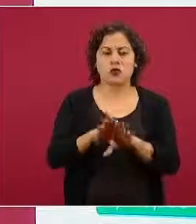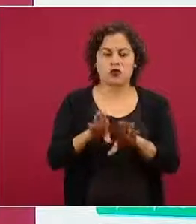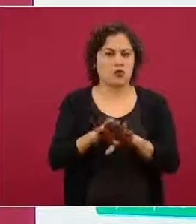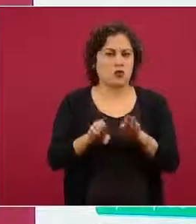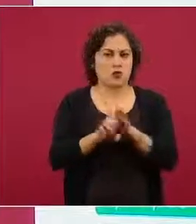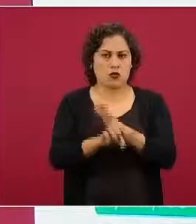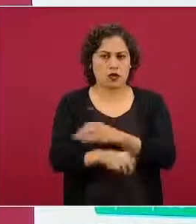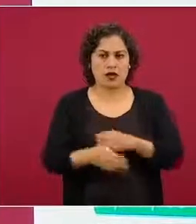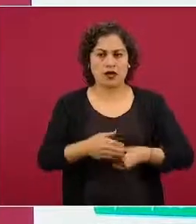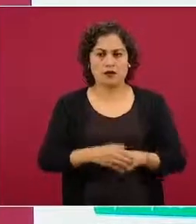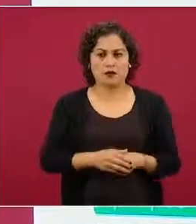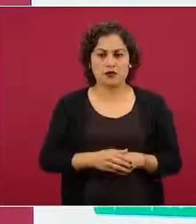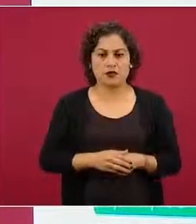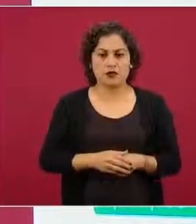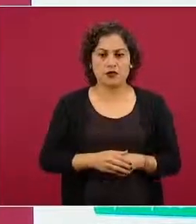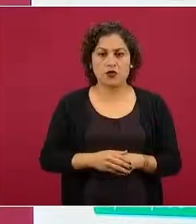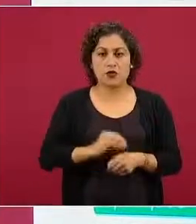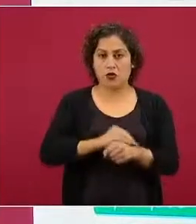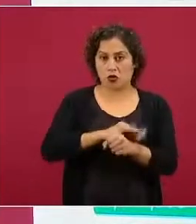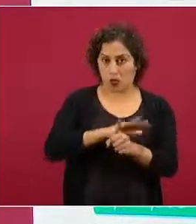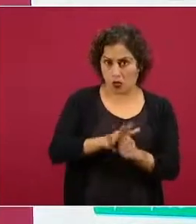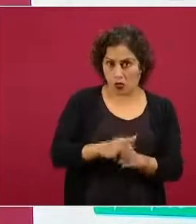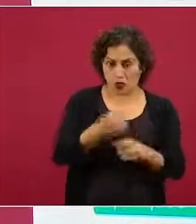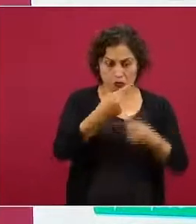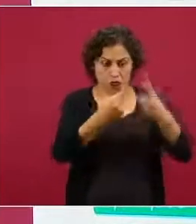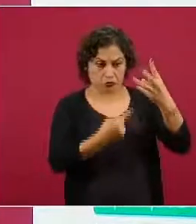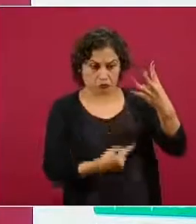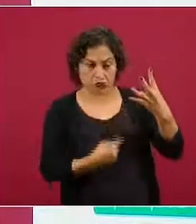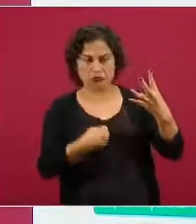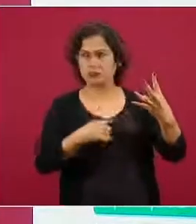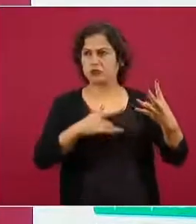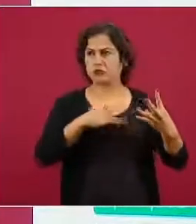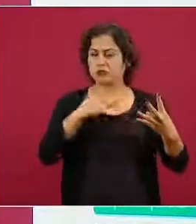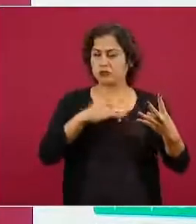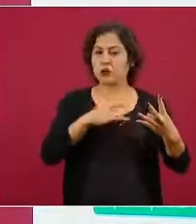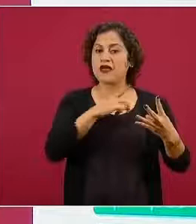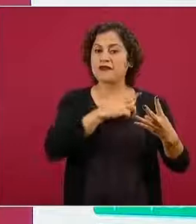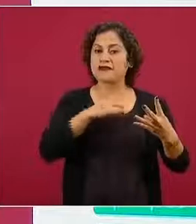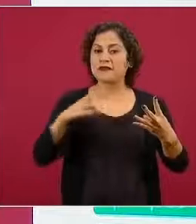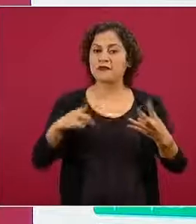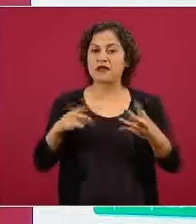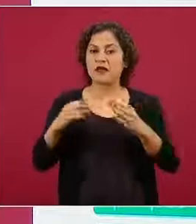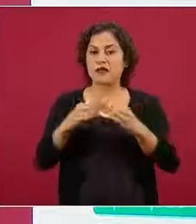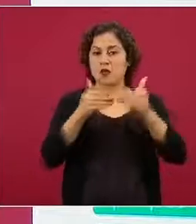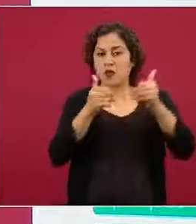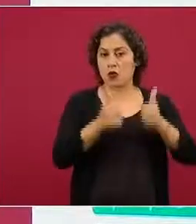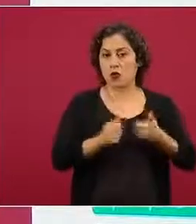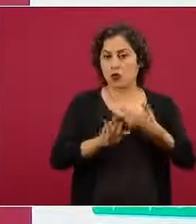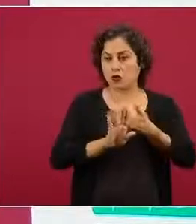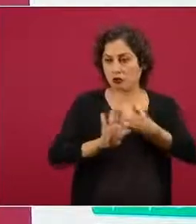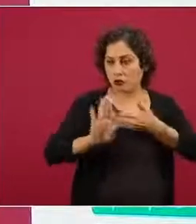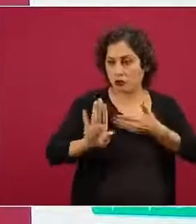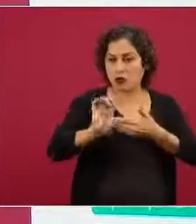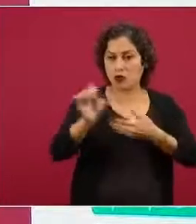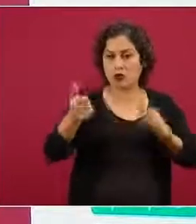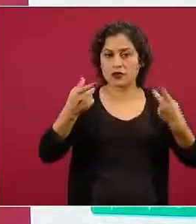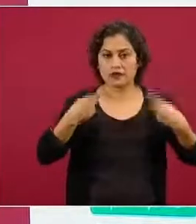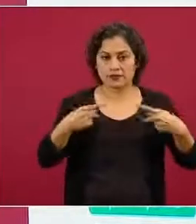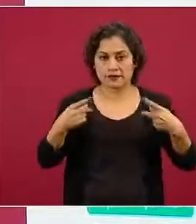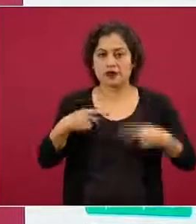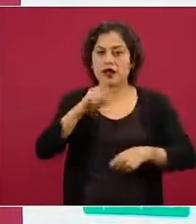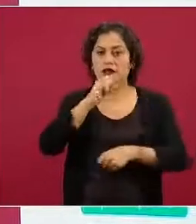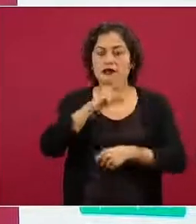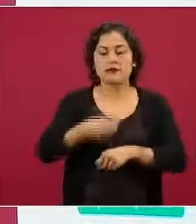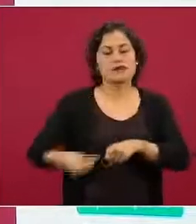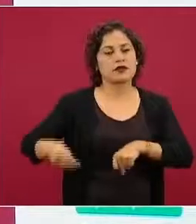ser la COVID-19, hay que aislarse, hay que usar el cubrebocas de